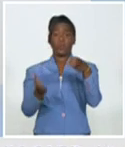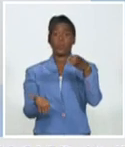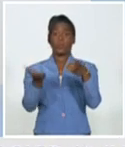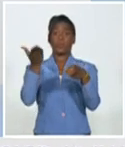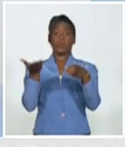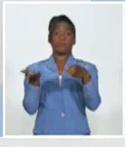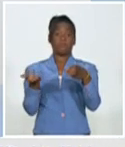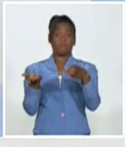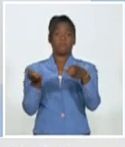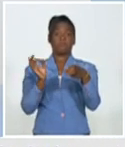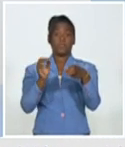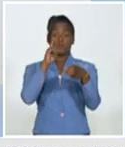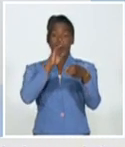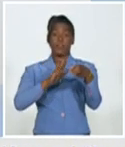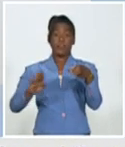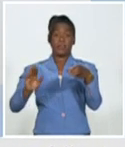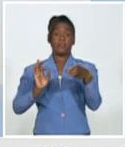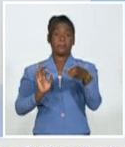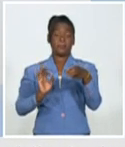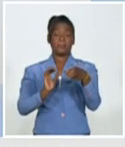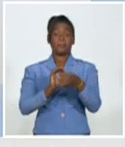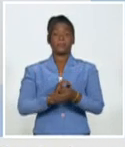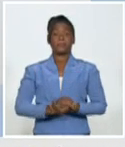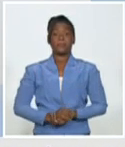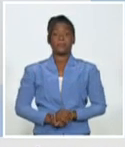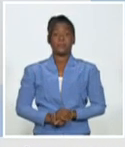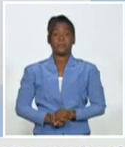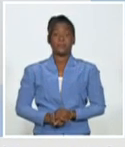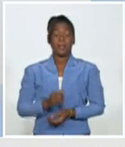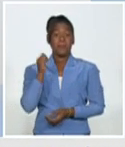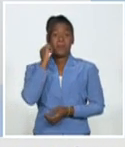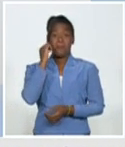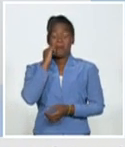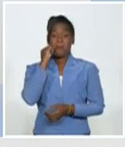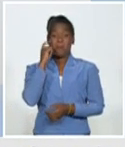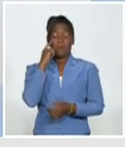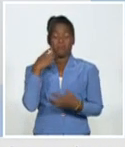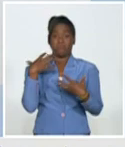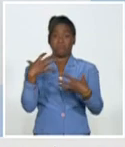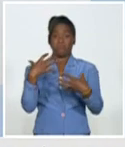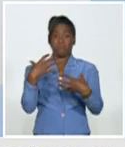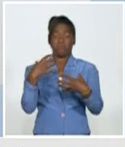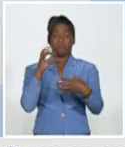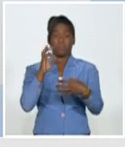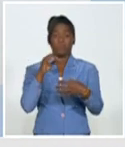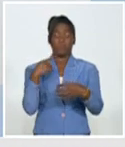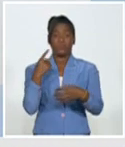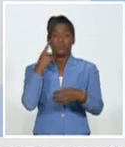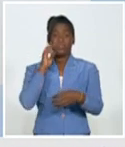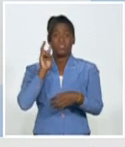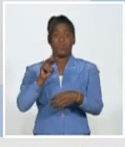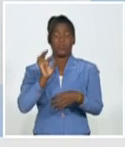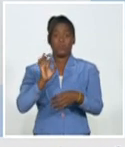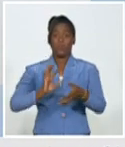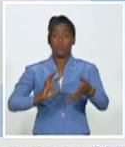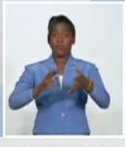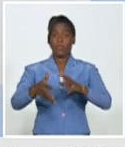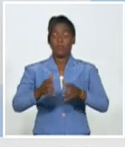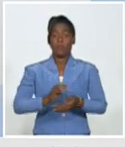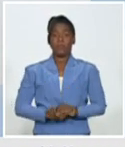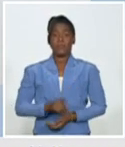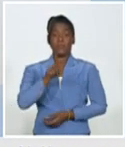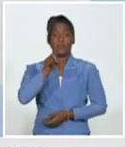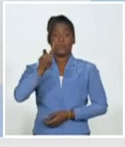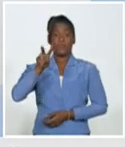14,9%. Y lo que es más llamativo, y se explica por sí solo, que de los